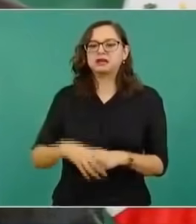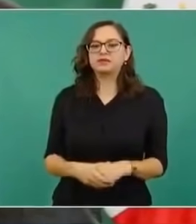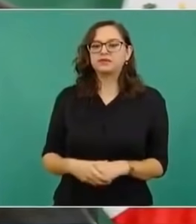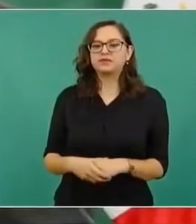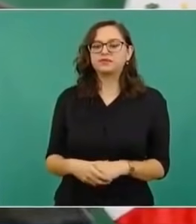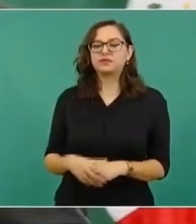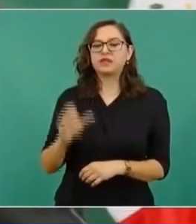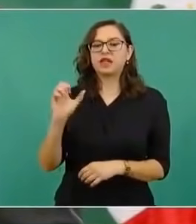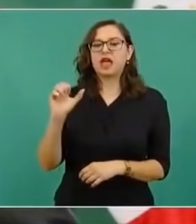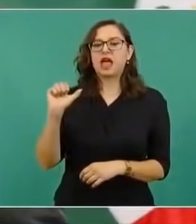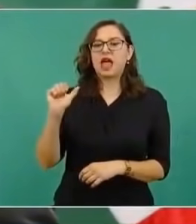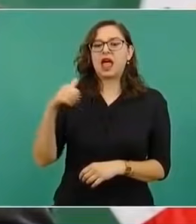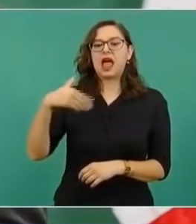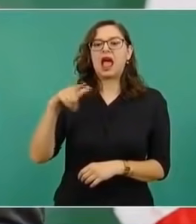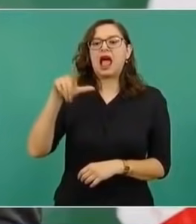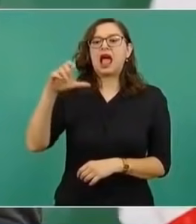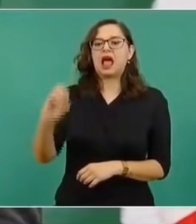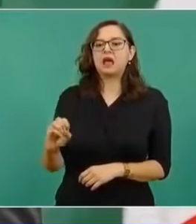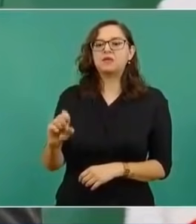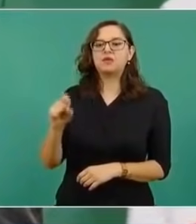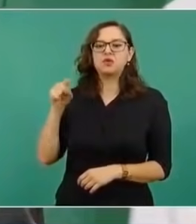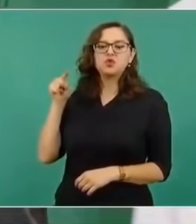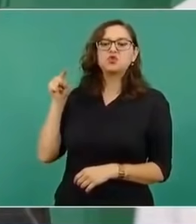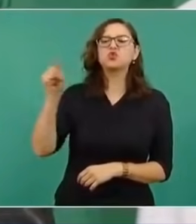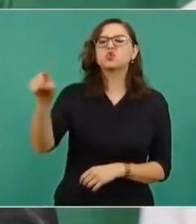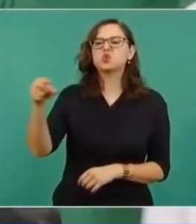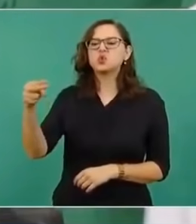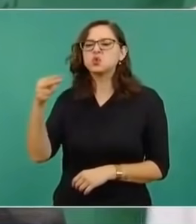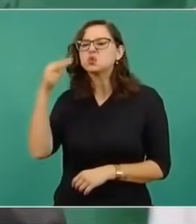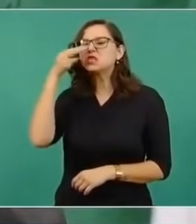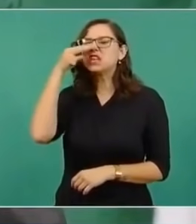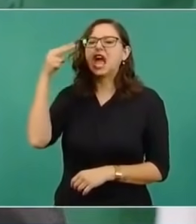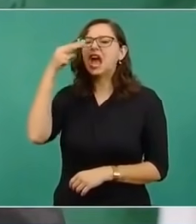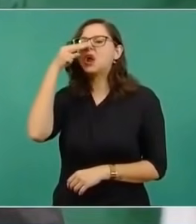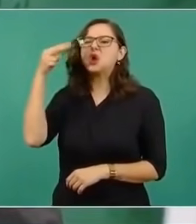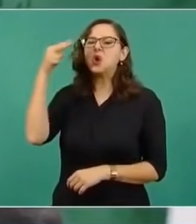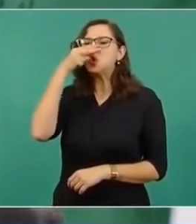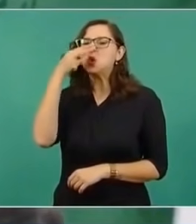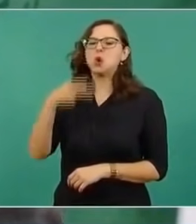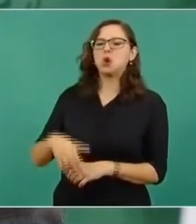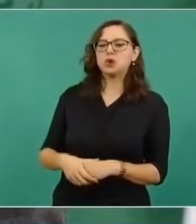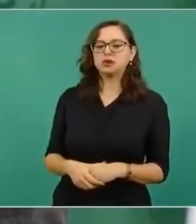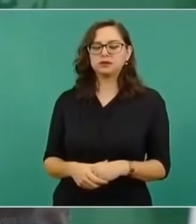Andrés Manuel, eres un naco.